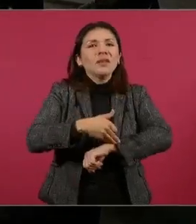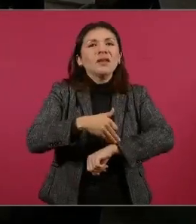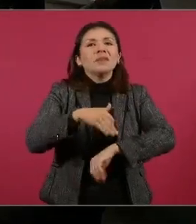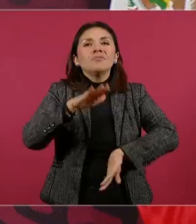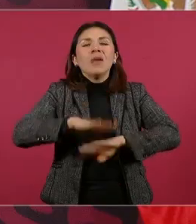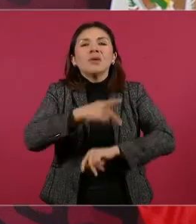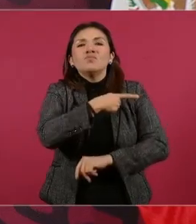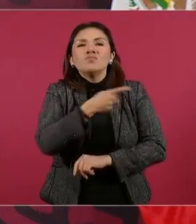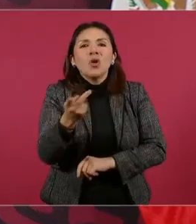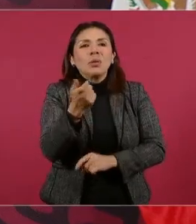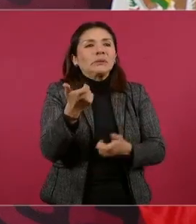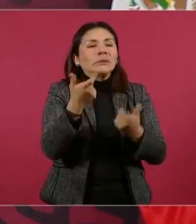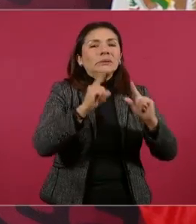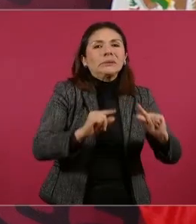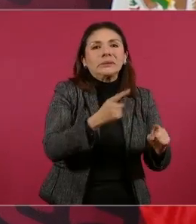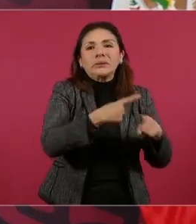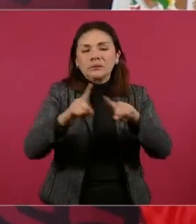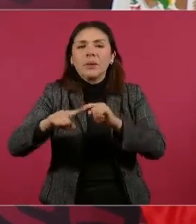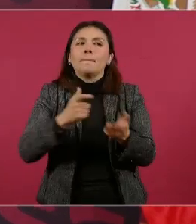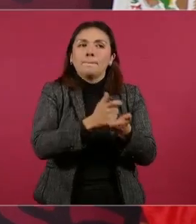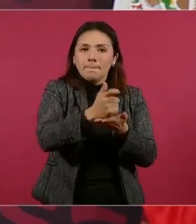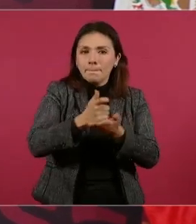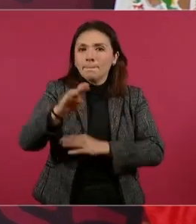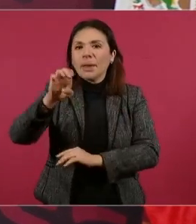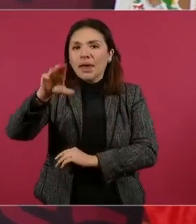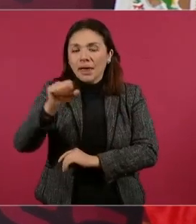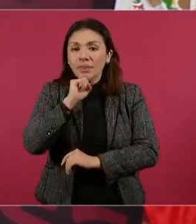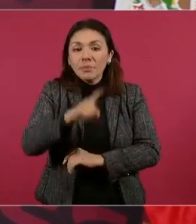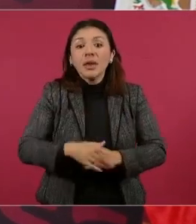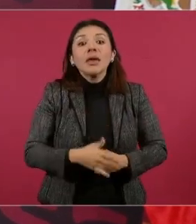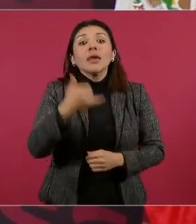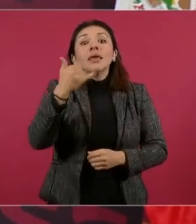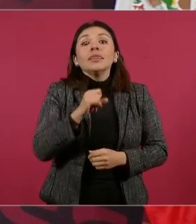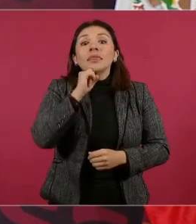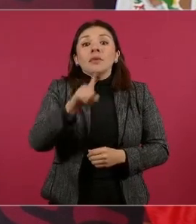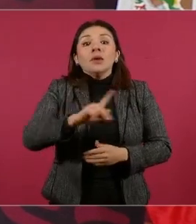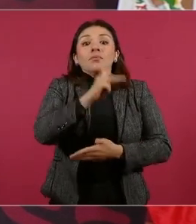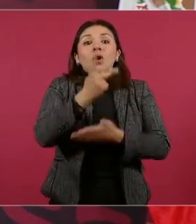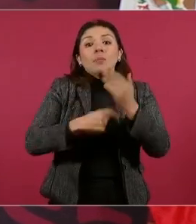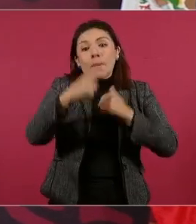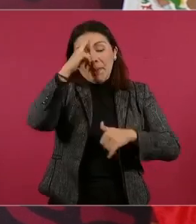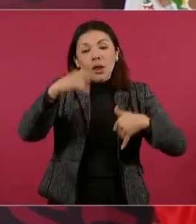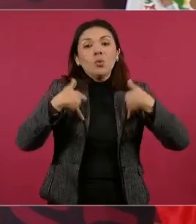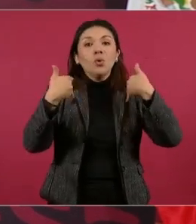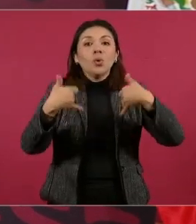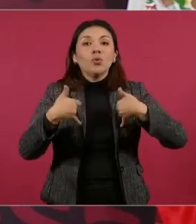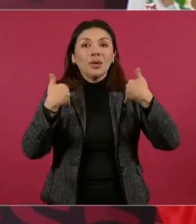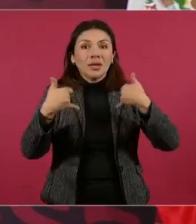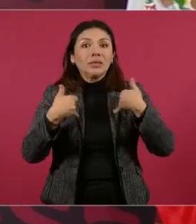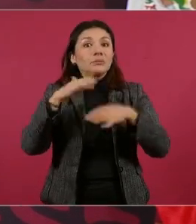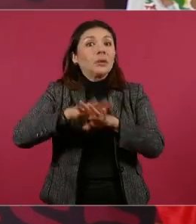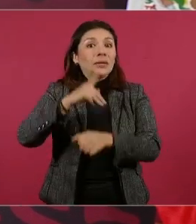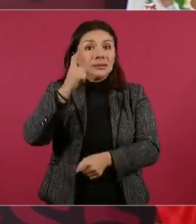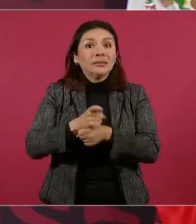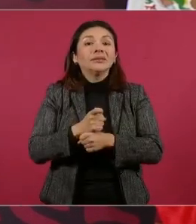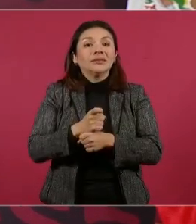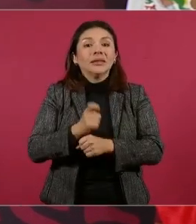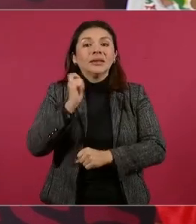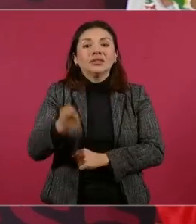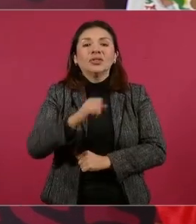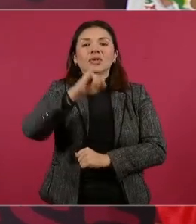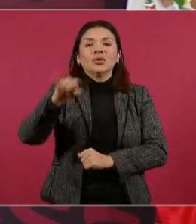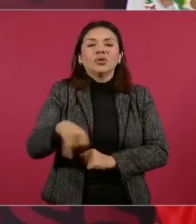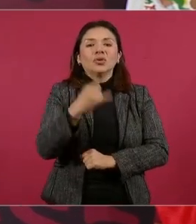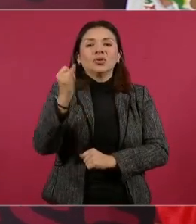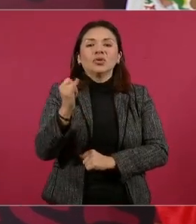escasos recursos económicos y también los programas a los jóvenes sobre todo el programa